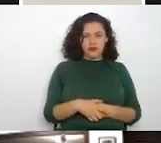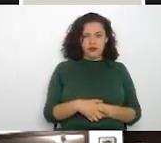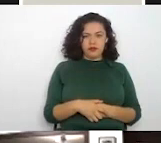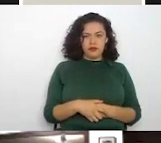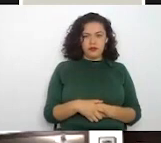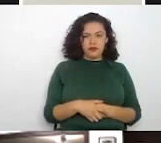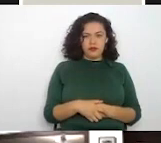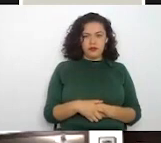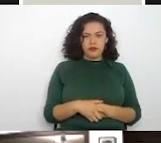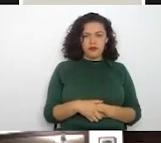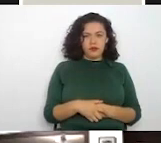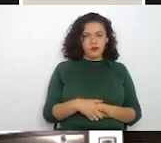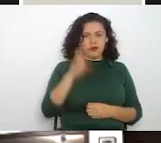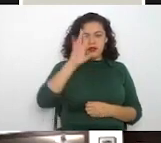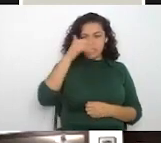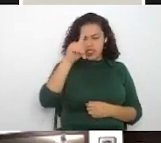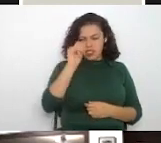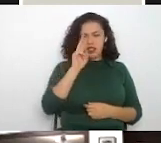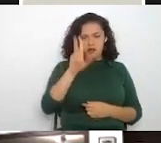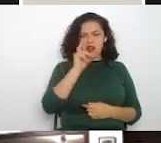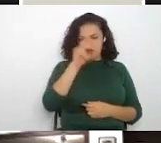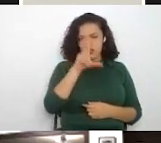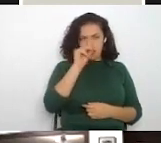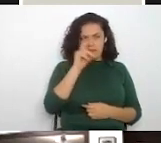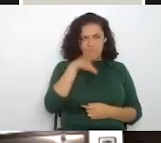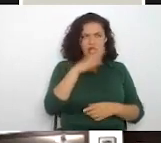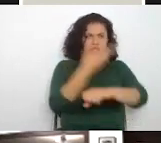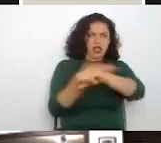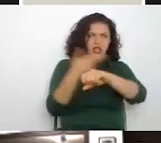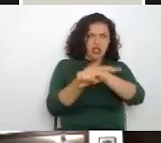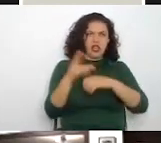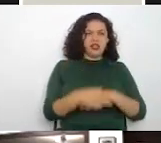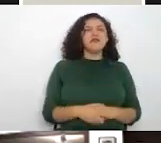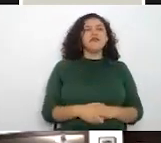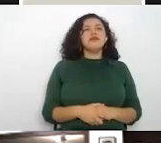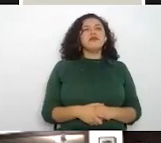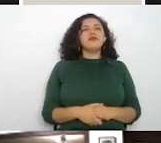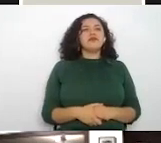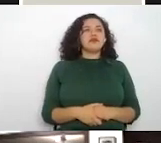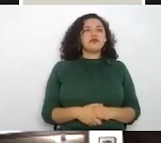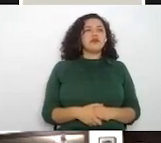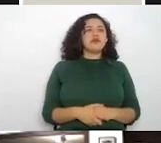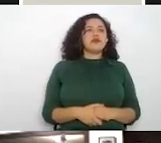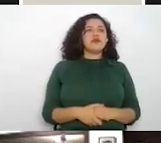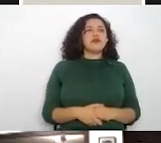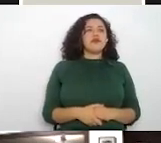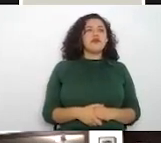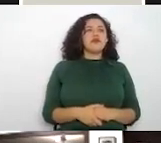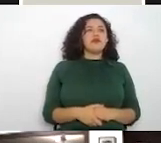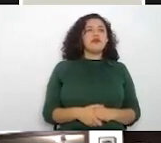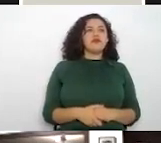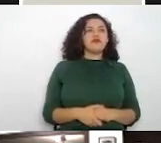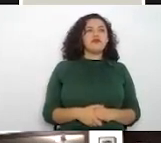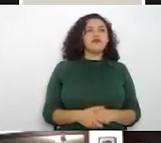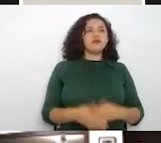Aquí veo, déjenme ver a alguien del chat, ok, no, también están nada más, están poniendo su nombre bien. La siguiente